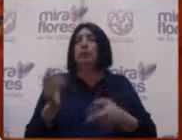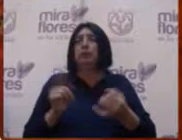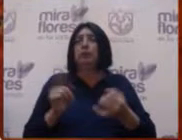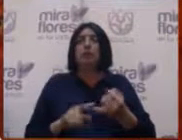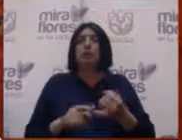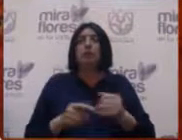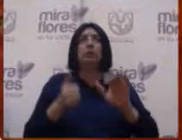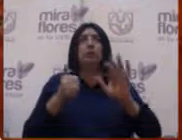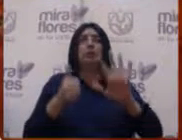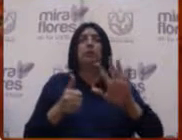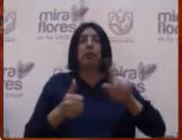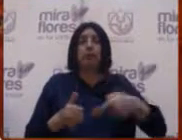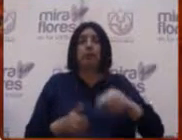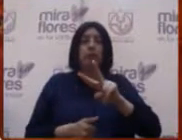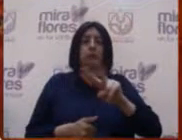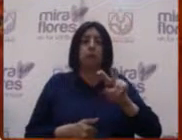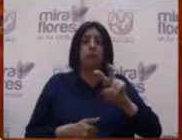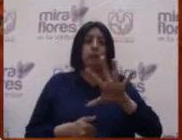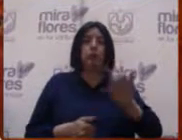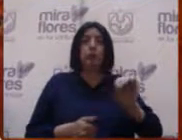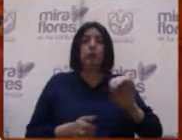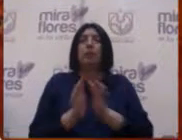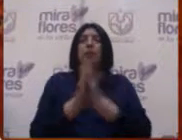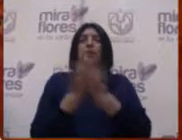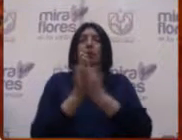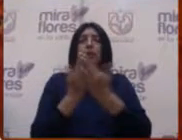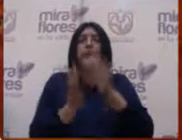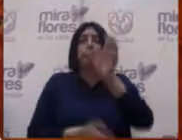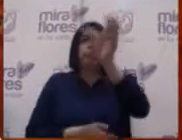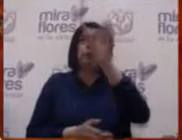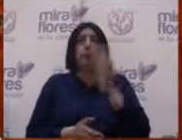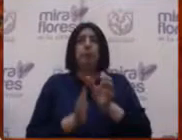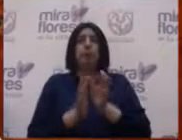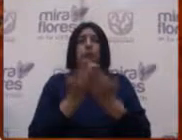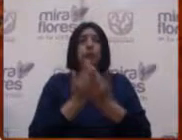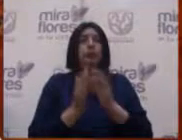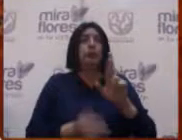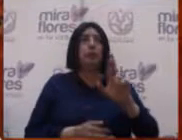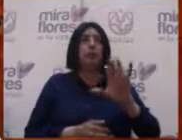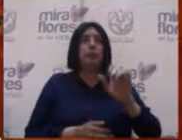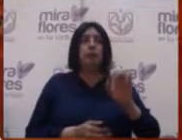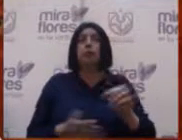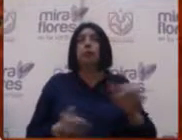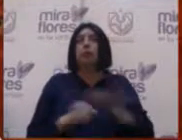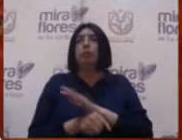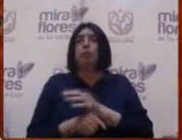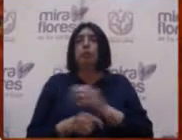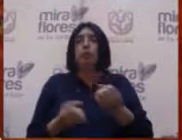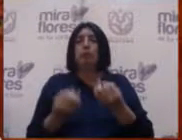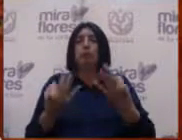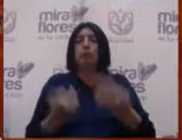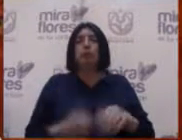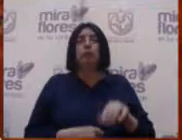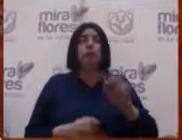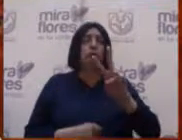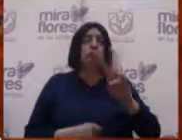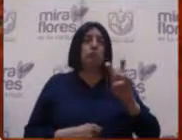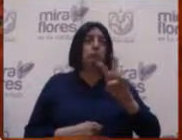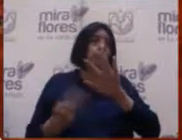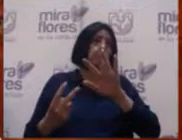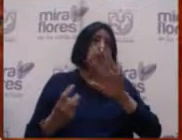en 6.255 libros para la Biblioteca Ricardo Palma con un valor total de